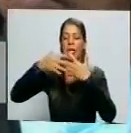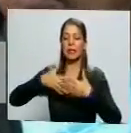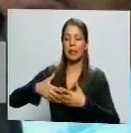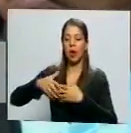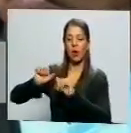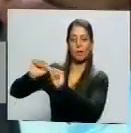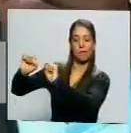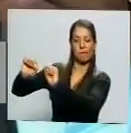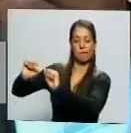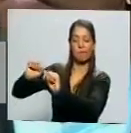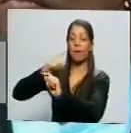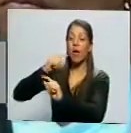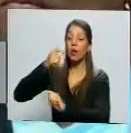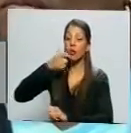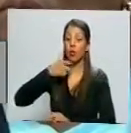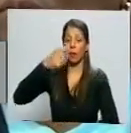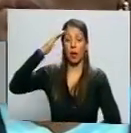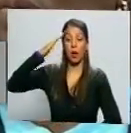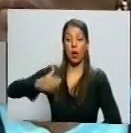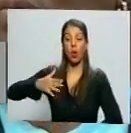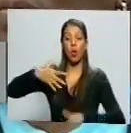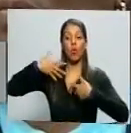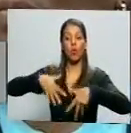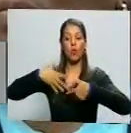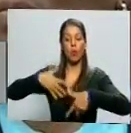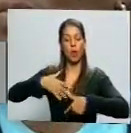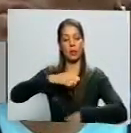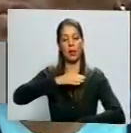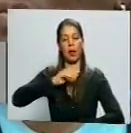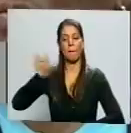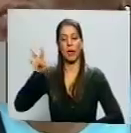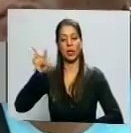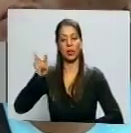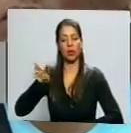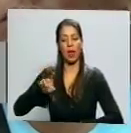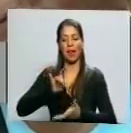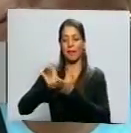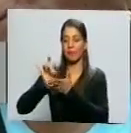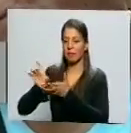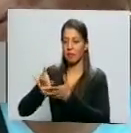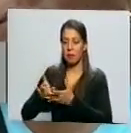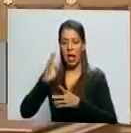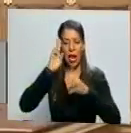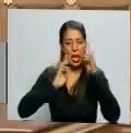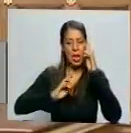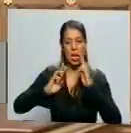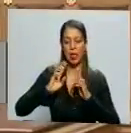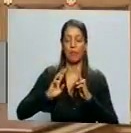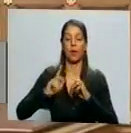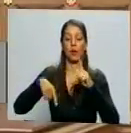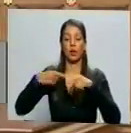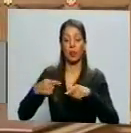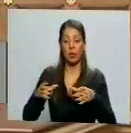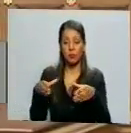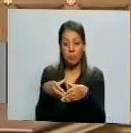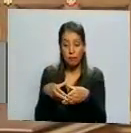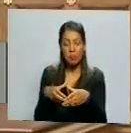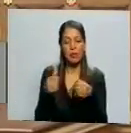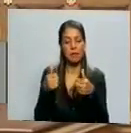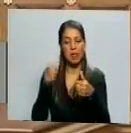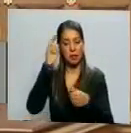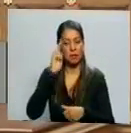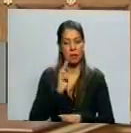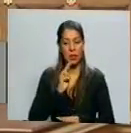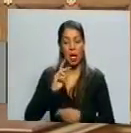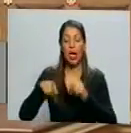antiimperialista de las Fuerzas Armadas Nacionales Bolivarianas. Luego, en diciembre, a partir